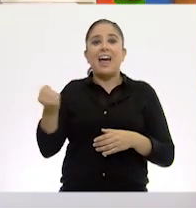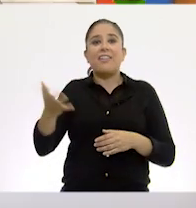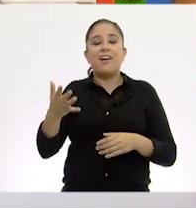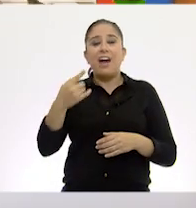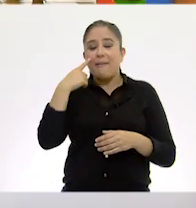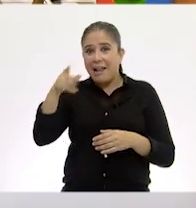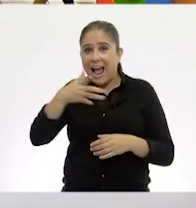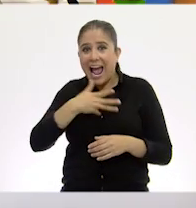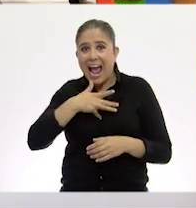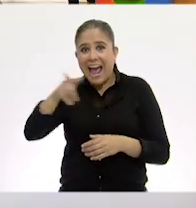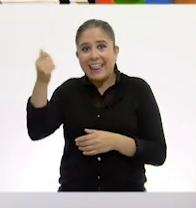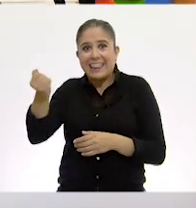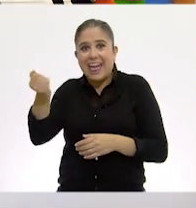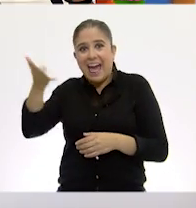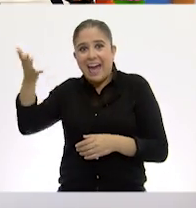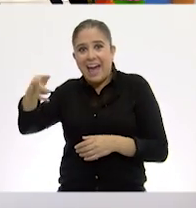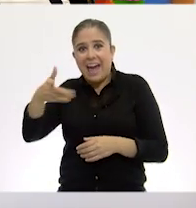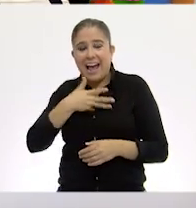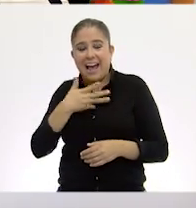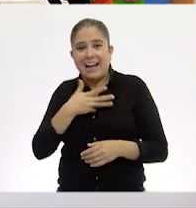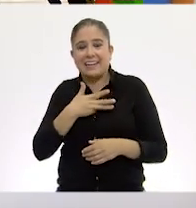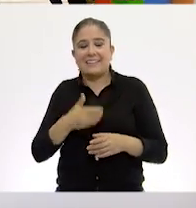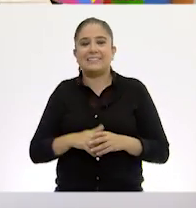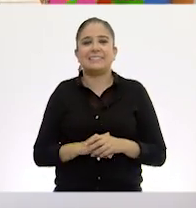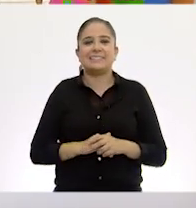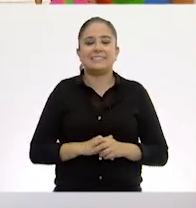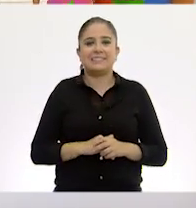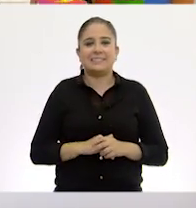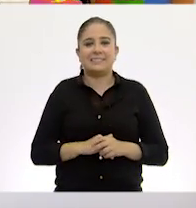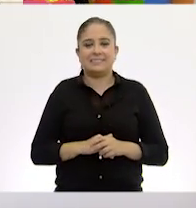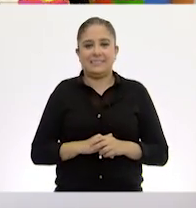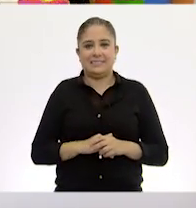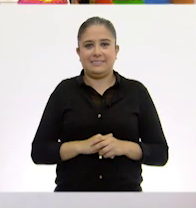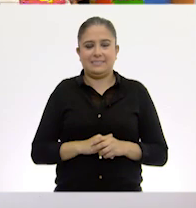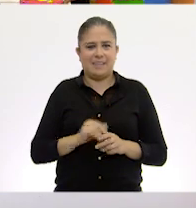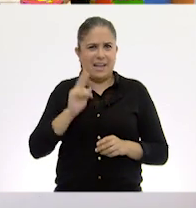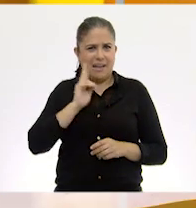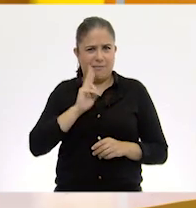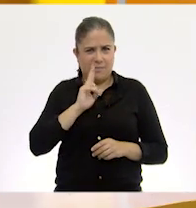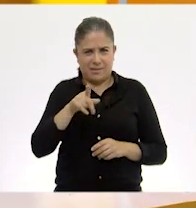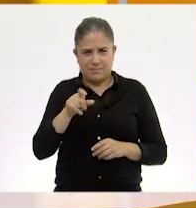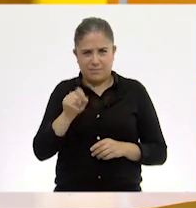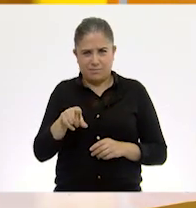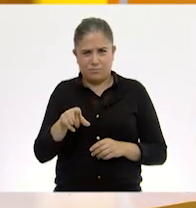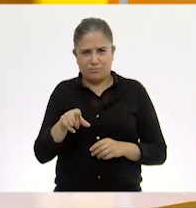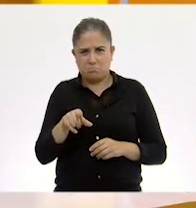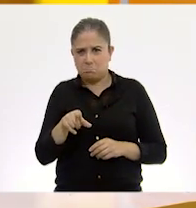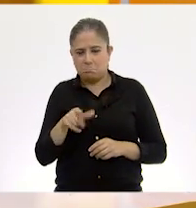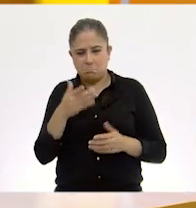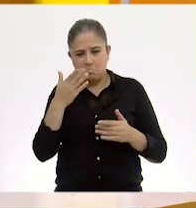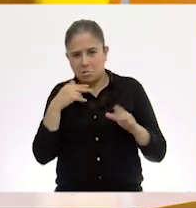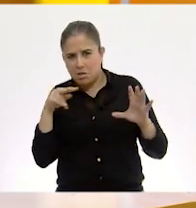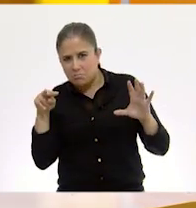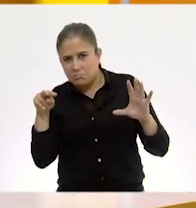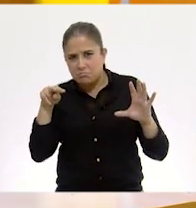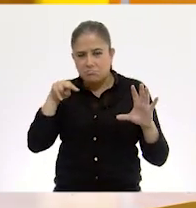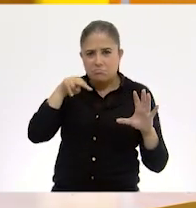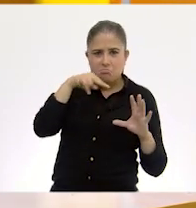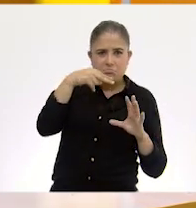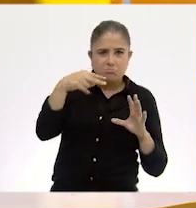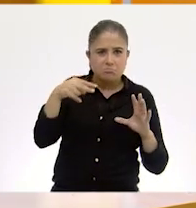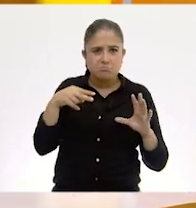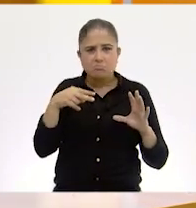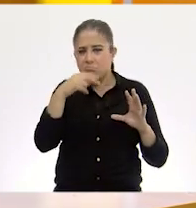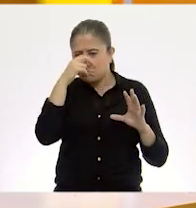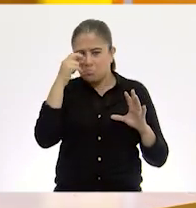Aquí hay un dado. A ver, vamos a ver si es este. No, este no tiene nada. Y no. Vamos